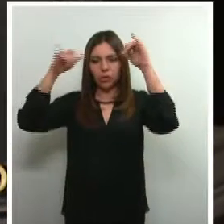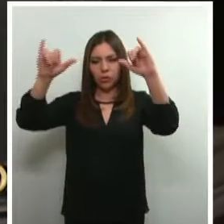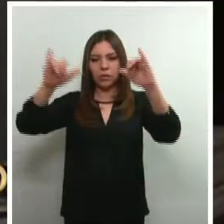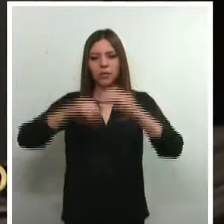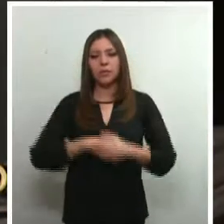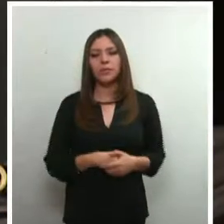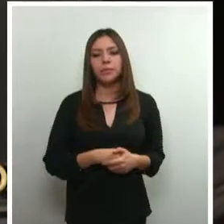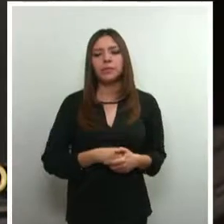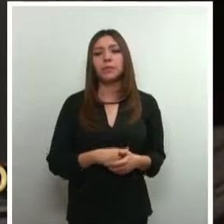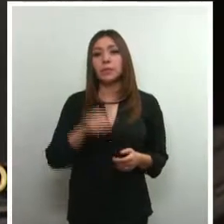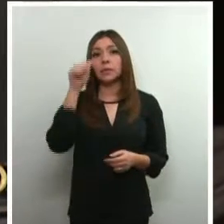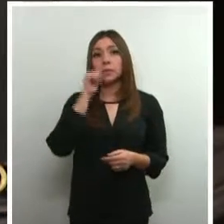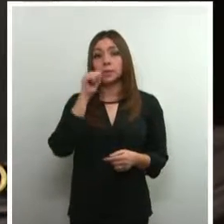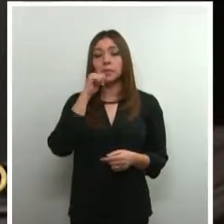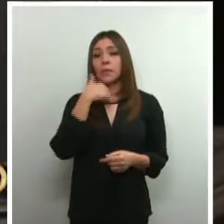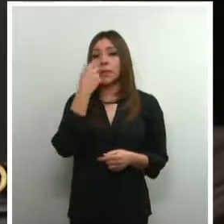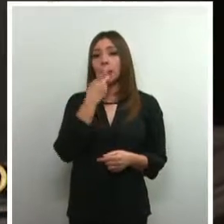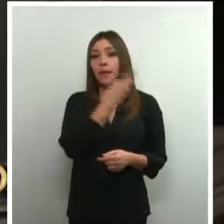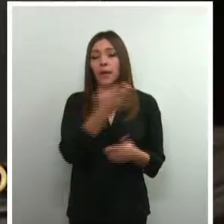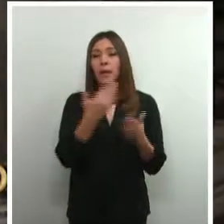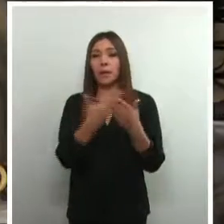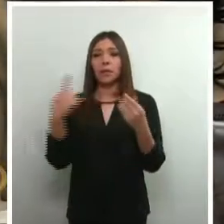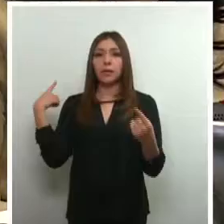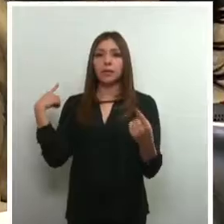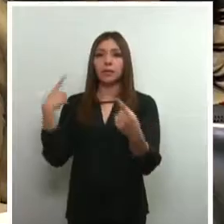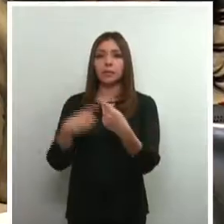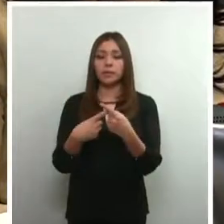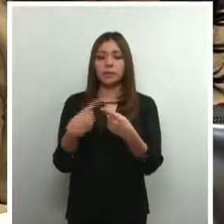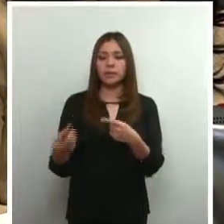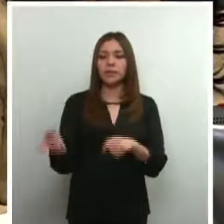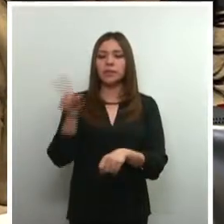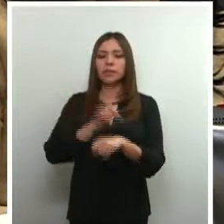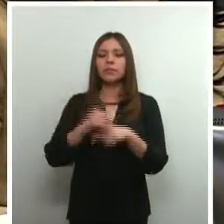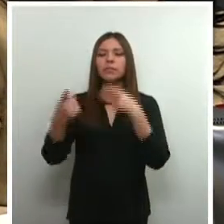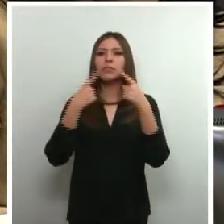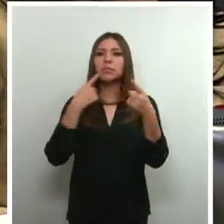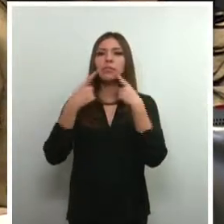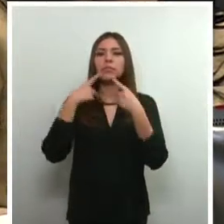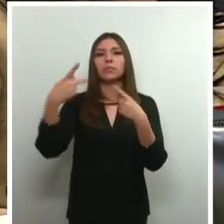que durante estos días en que hemos estado en la Asamblea Constituyente,